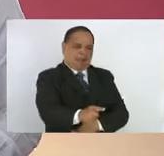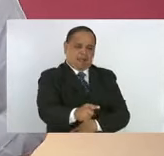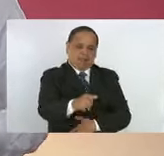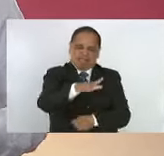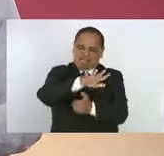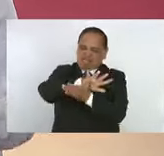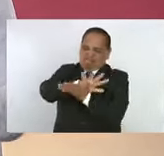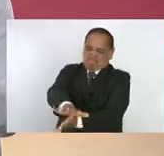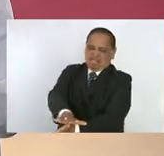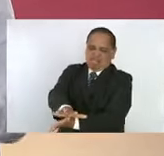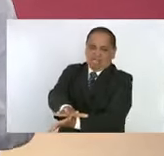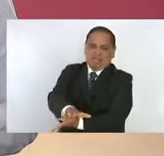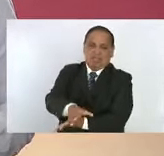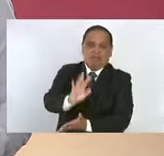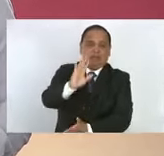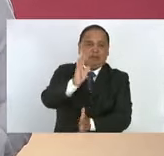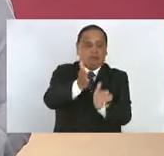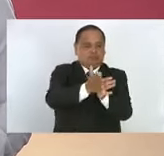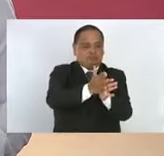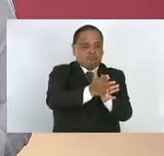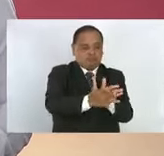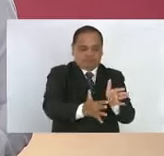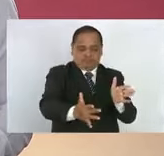En todo este periodo